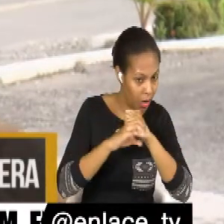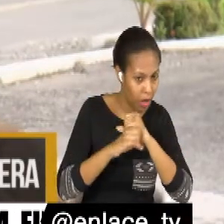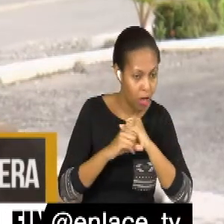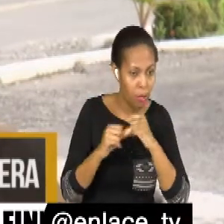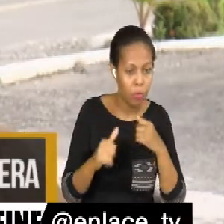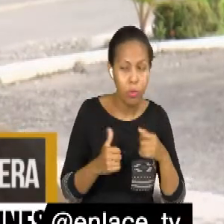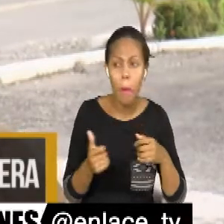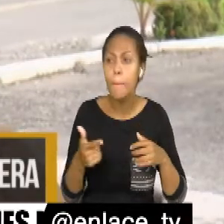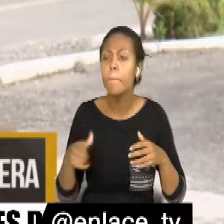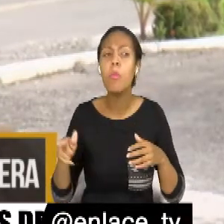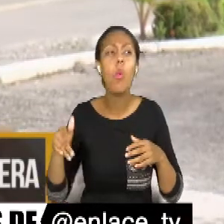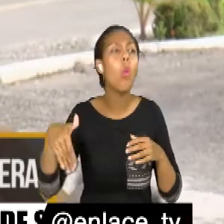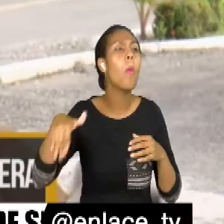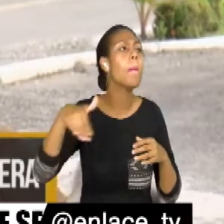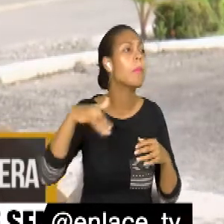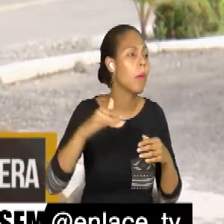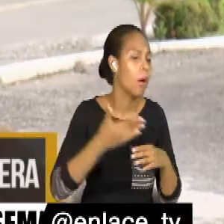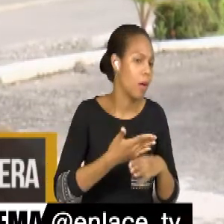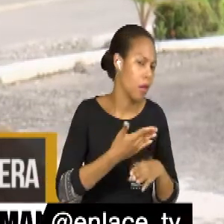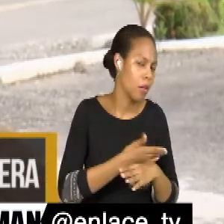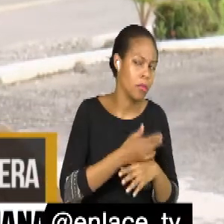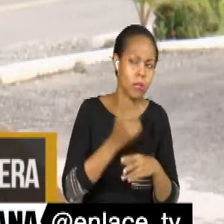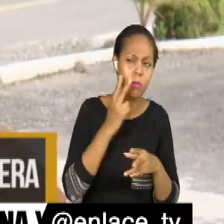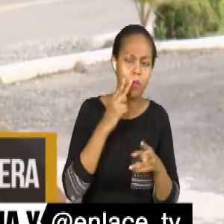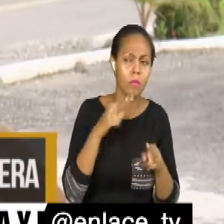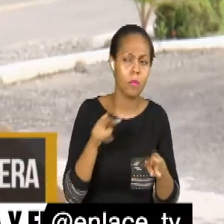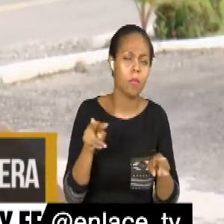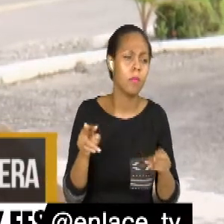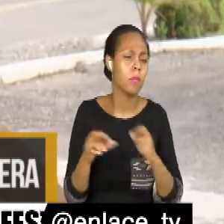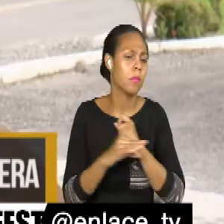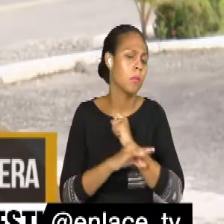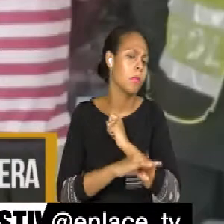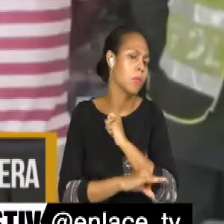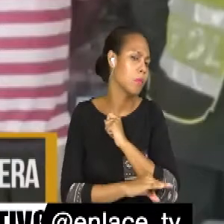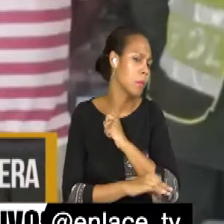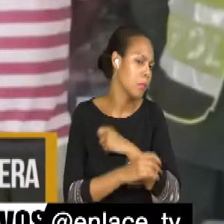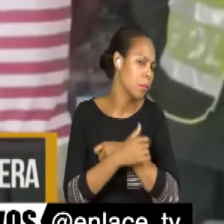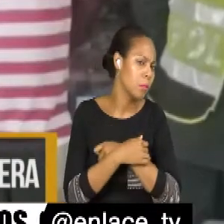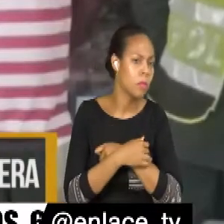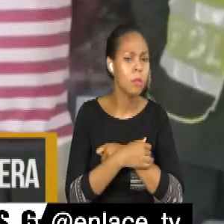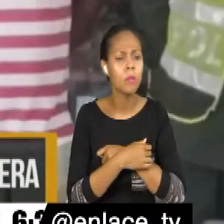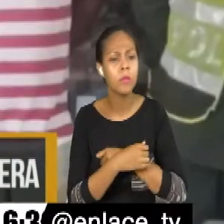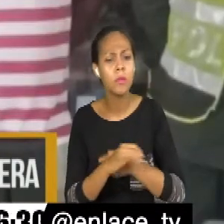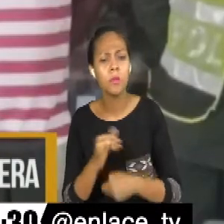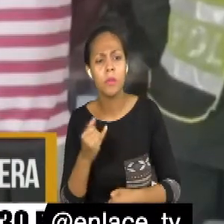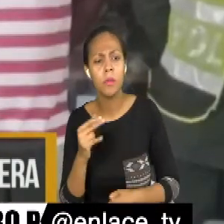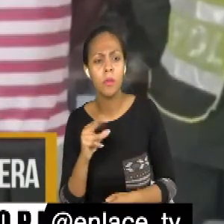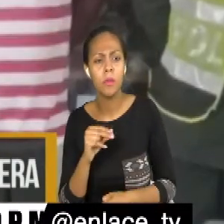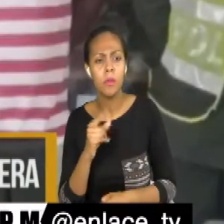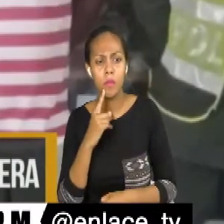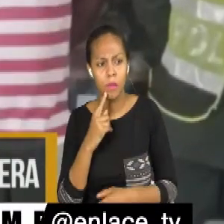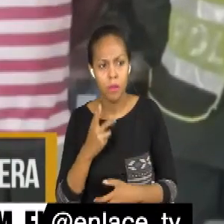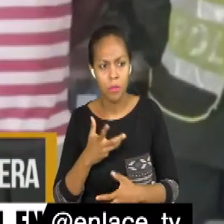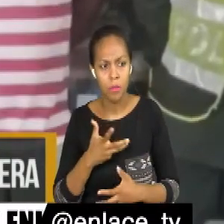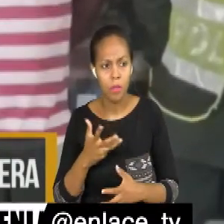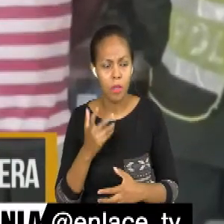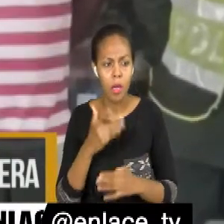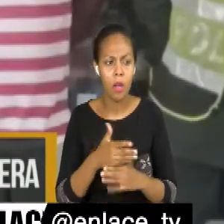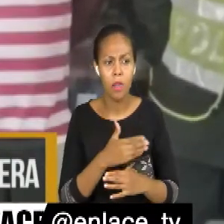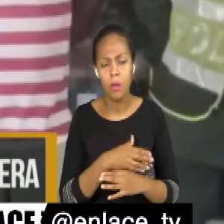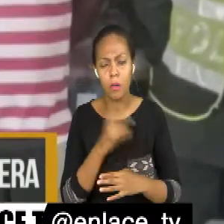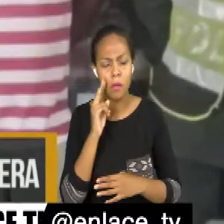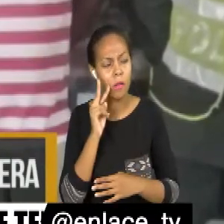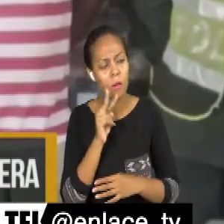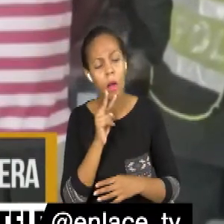solo. Hacen un estudio antes de entrar al área para hurtar los elementos que ellos pues han visto durante el día. ¿Qué